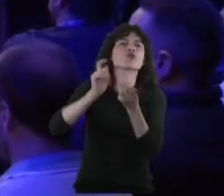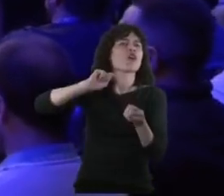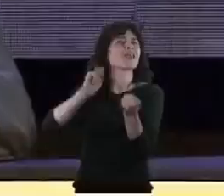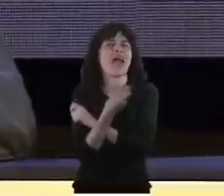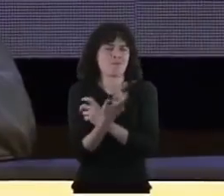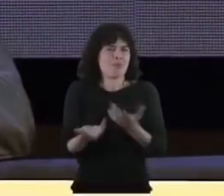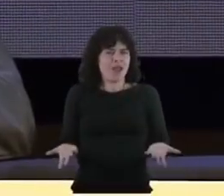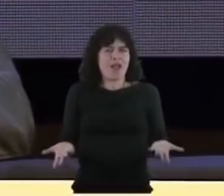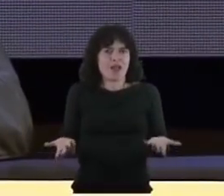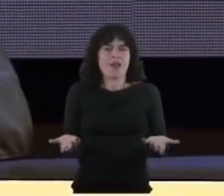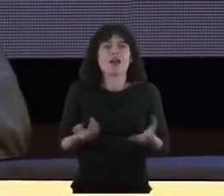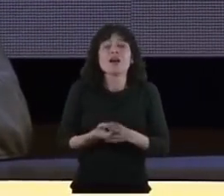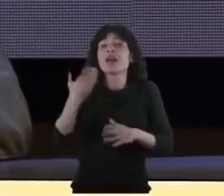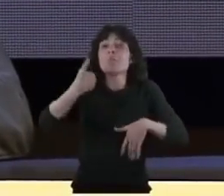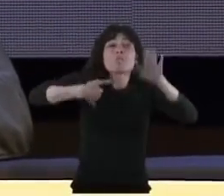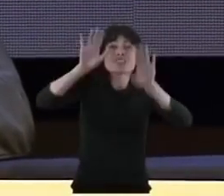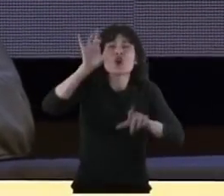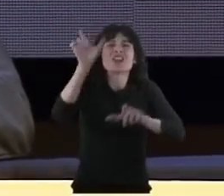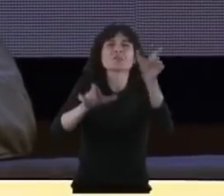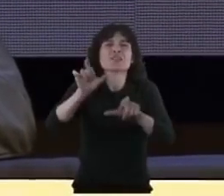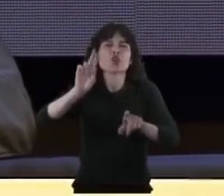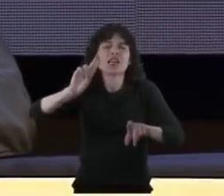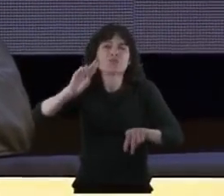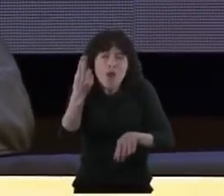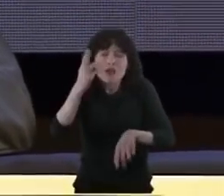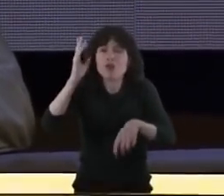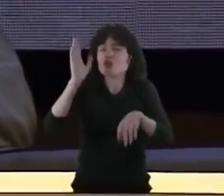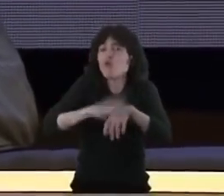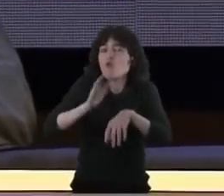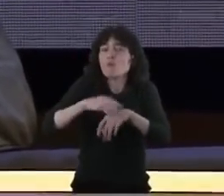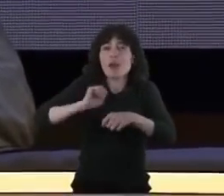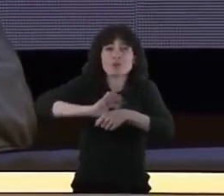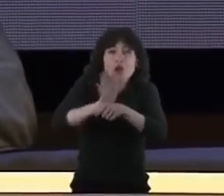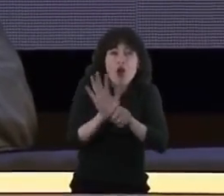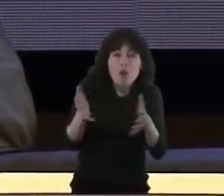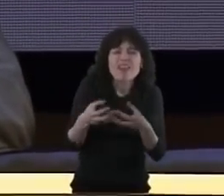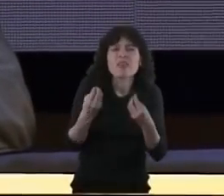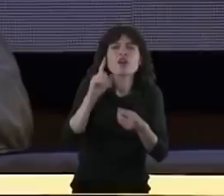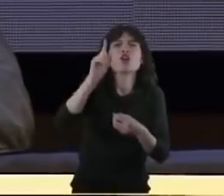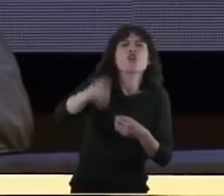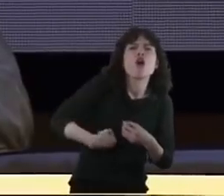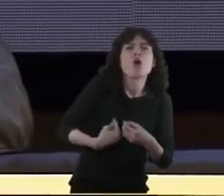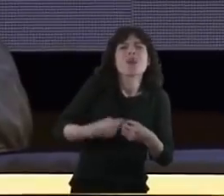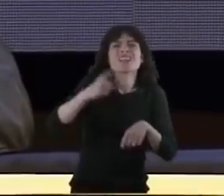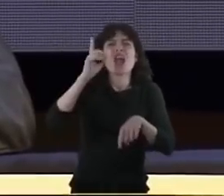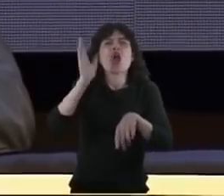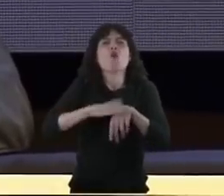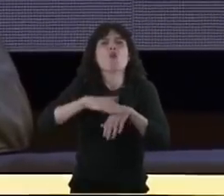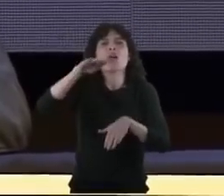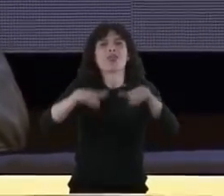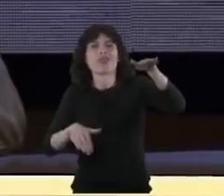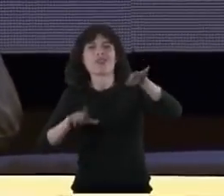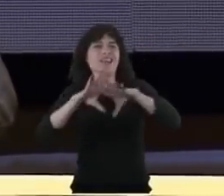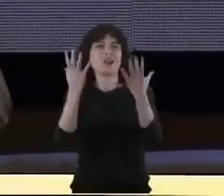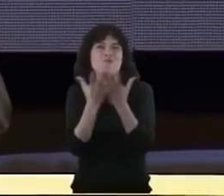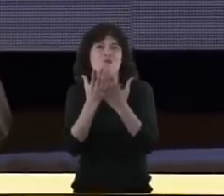llevó, muchos de ellos fueron el resultado de la injusticia, de la inequidad, de la desigualdad que en el